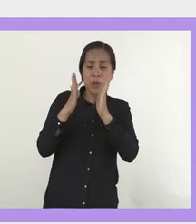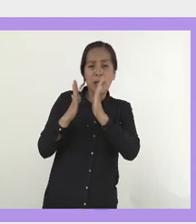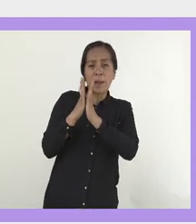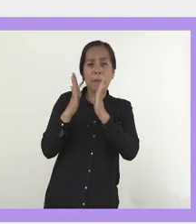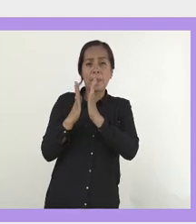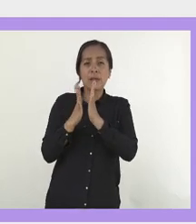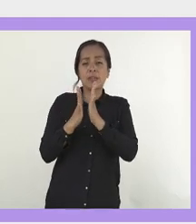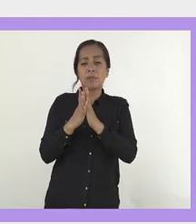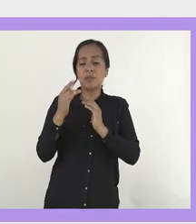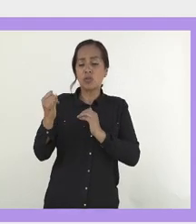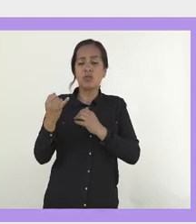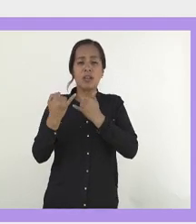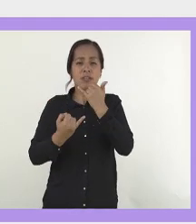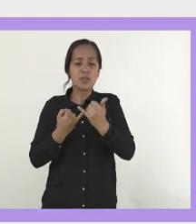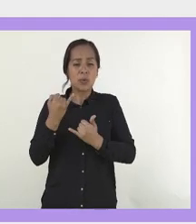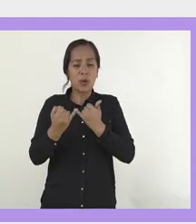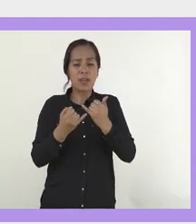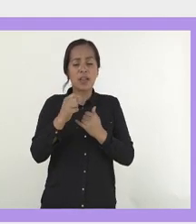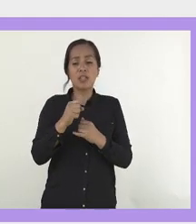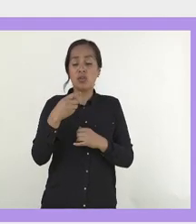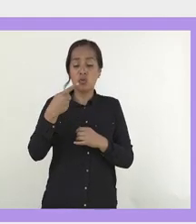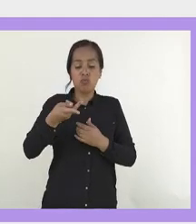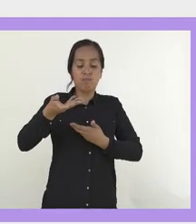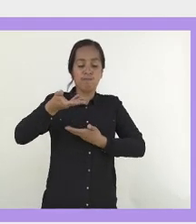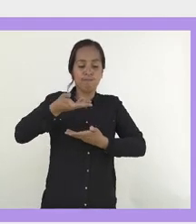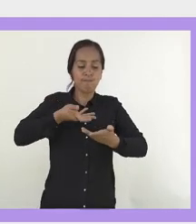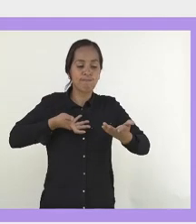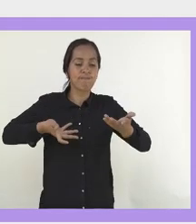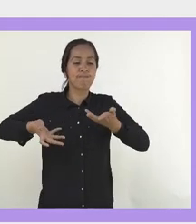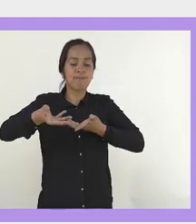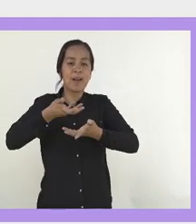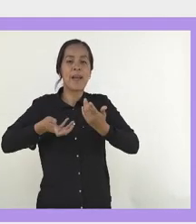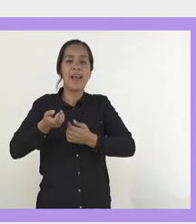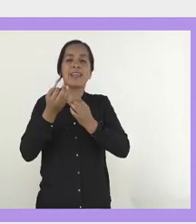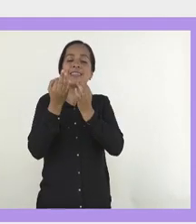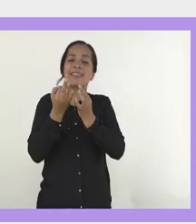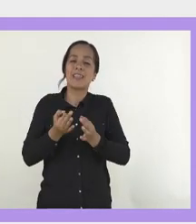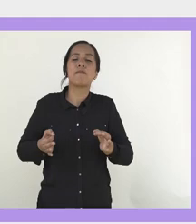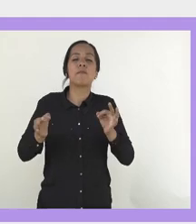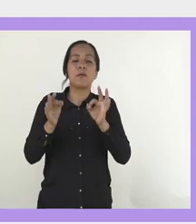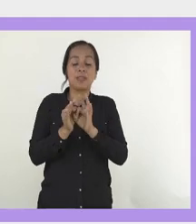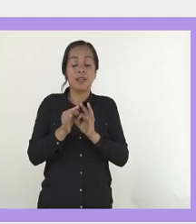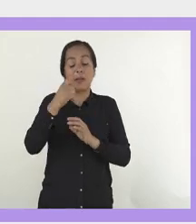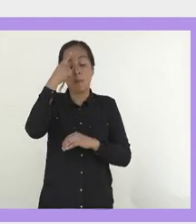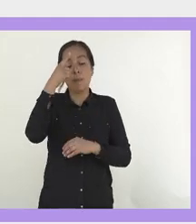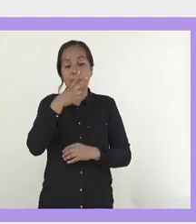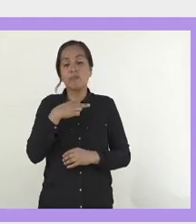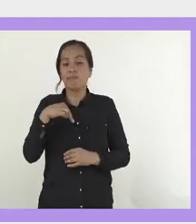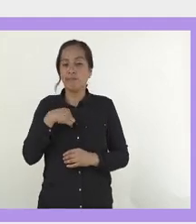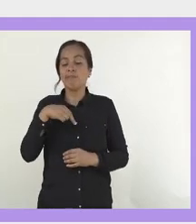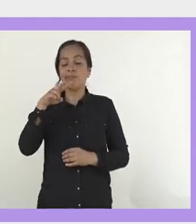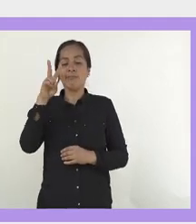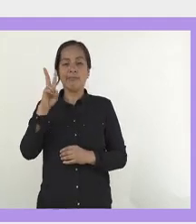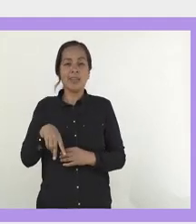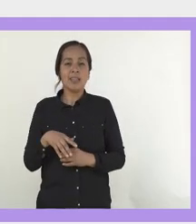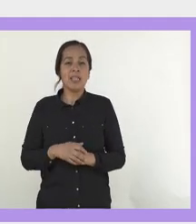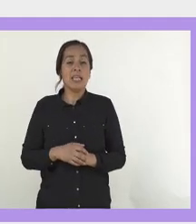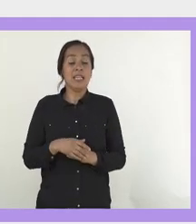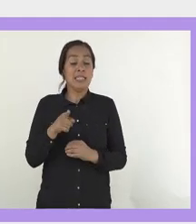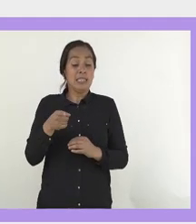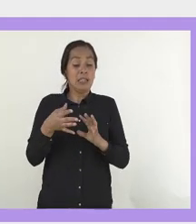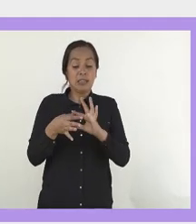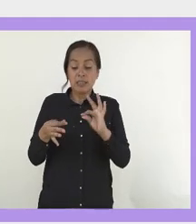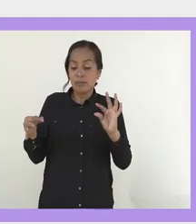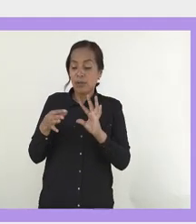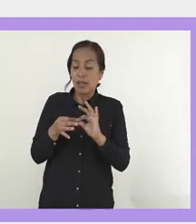de las jugadoras su retroalimentación es sumamente importante este para nosotros de hecho se habla mucho